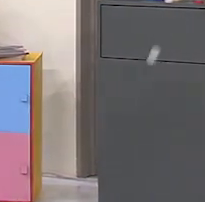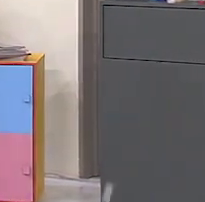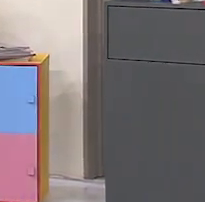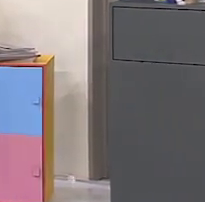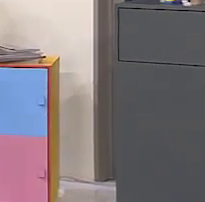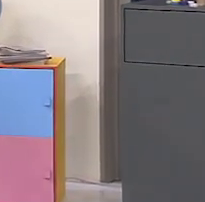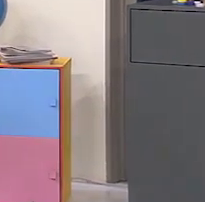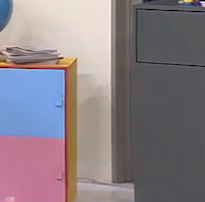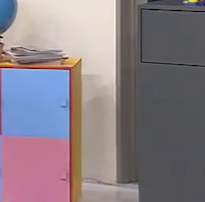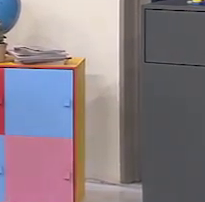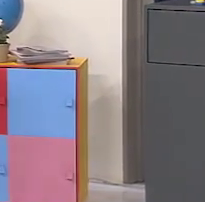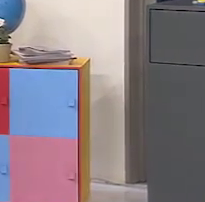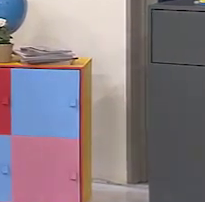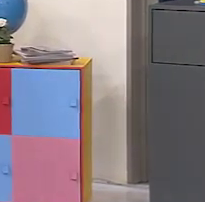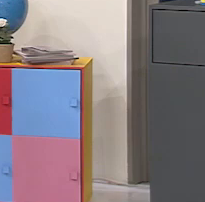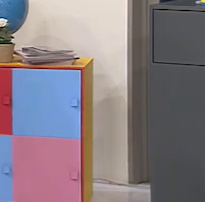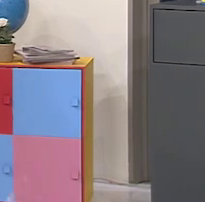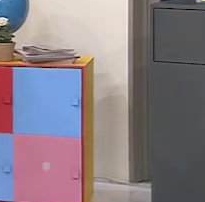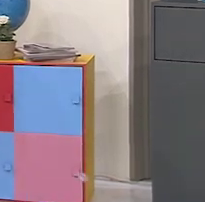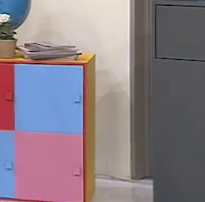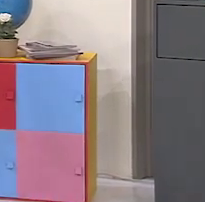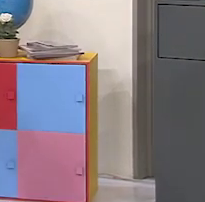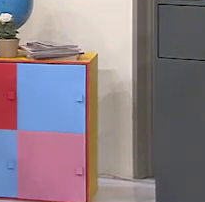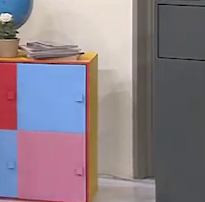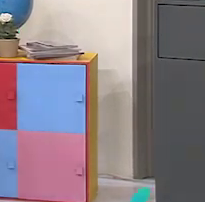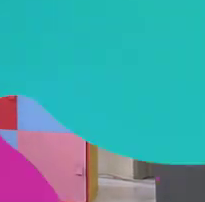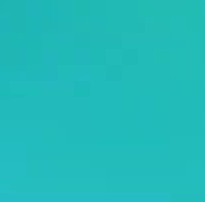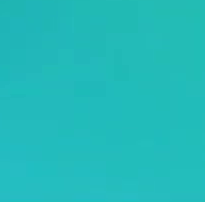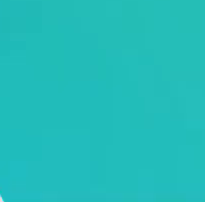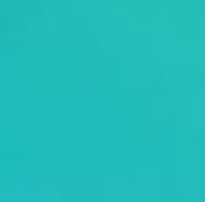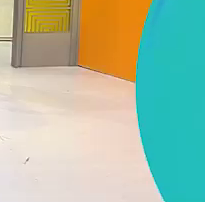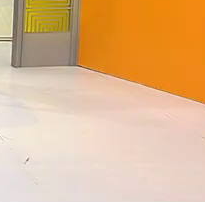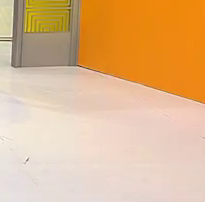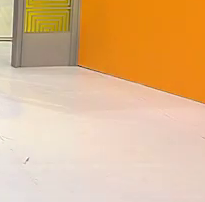2, 1, tiempo.